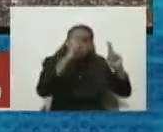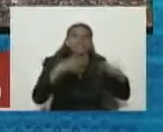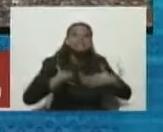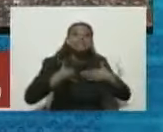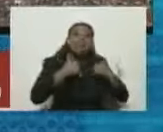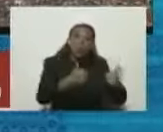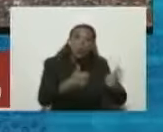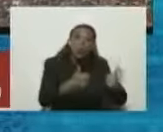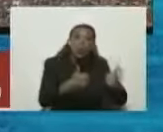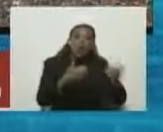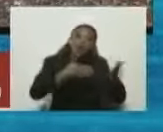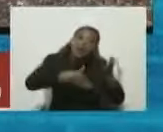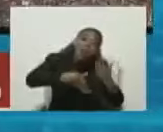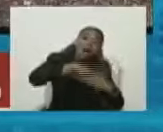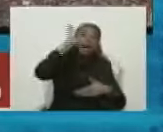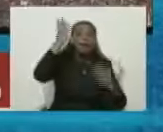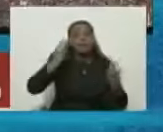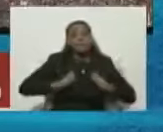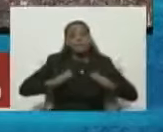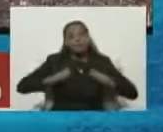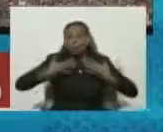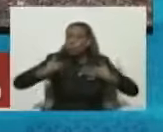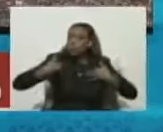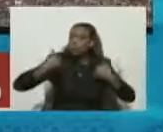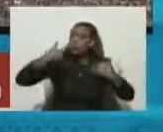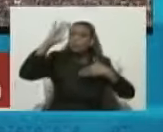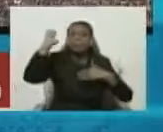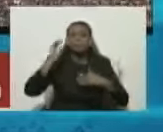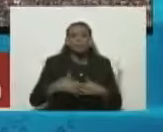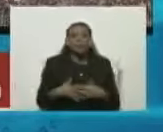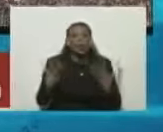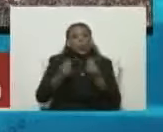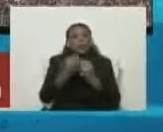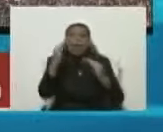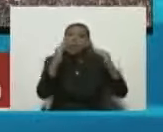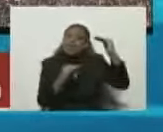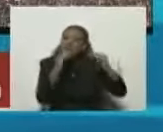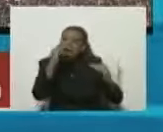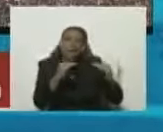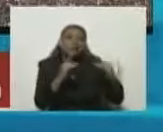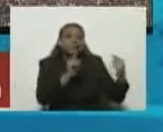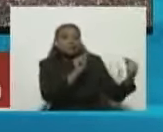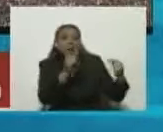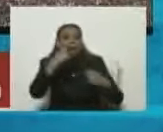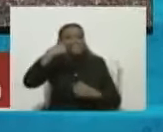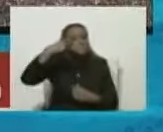salud y larga vida, presidente Biden, con nuestras diferencias.